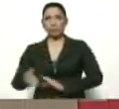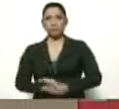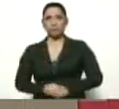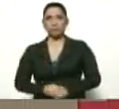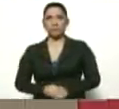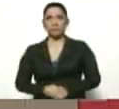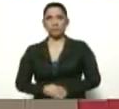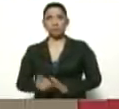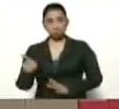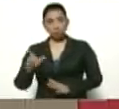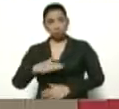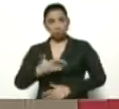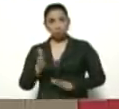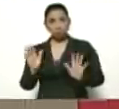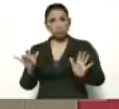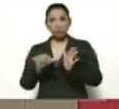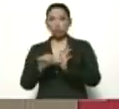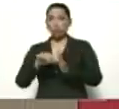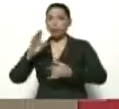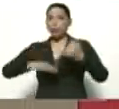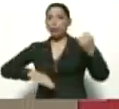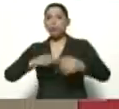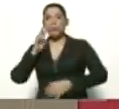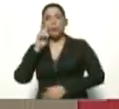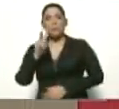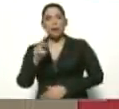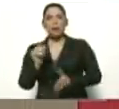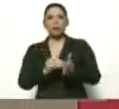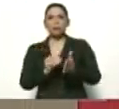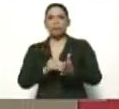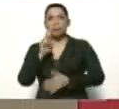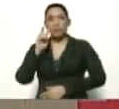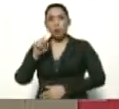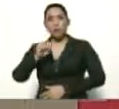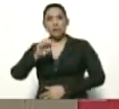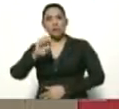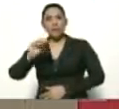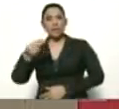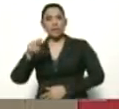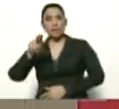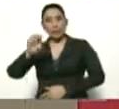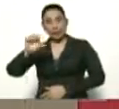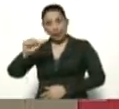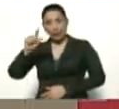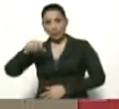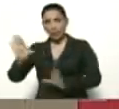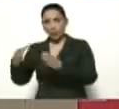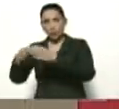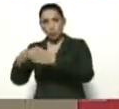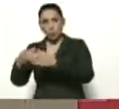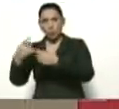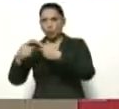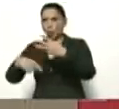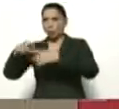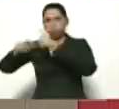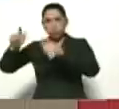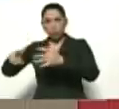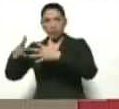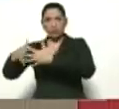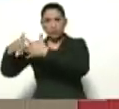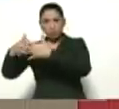allí fue donde por última vez vio antonio se queda y los mercenarios y luz y ella